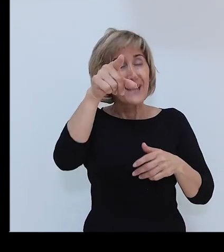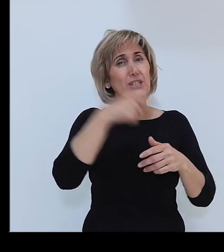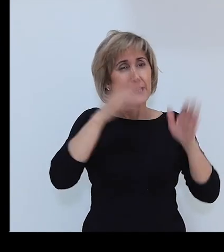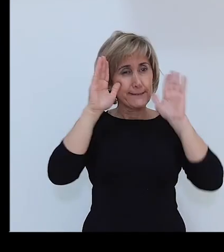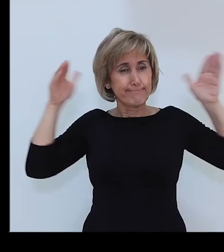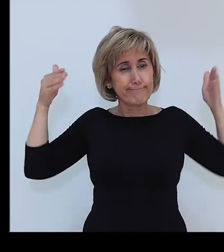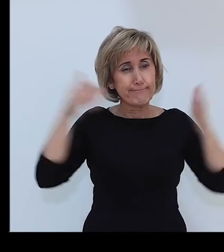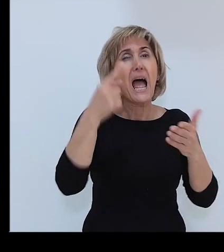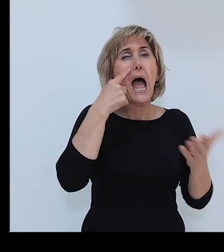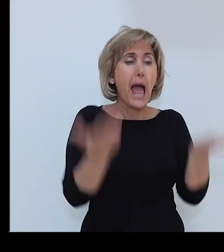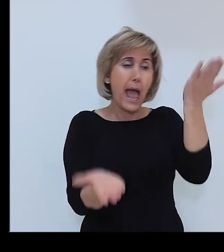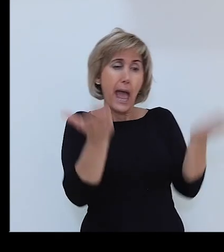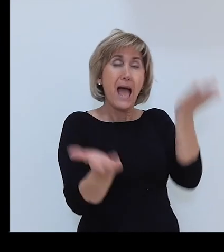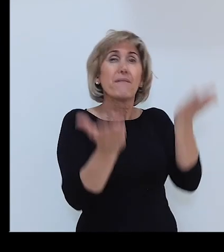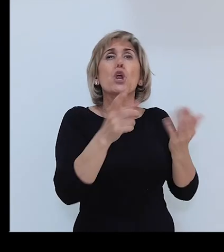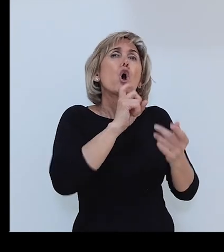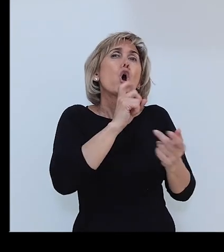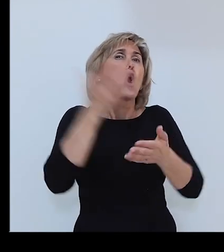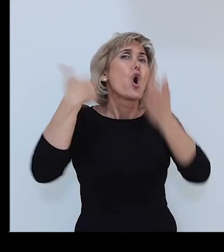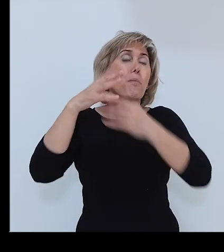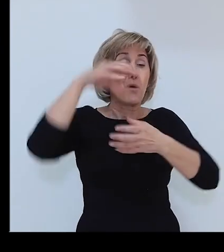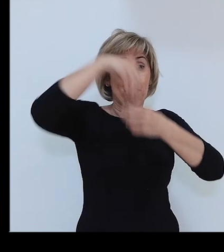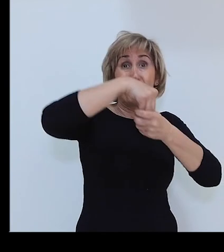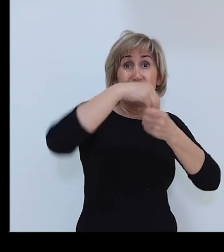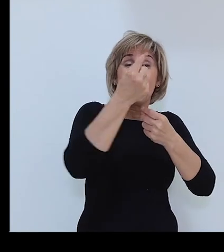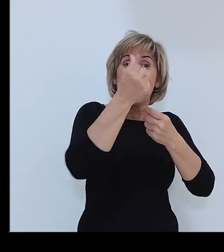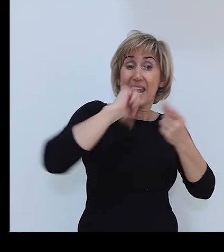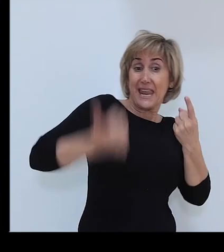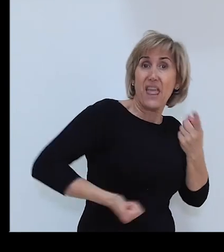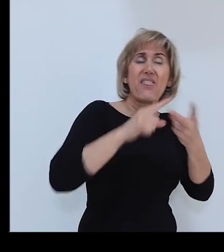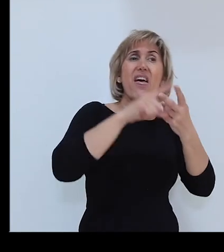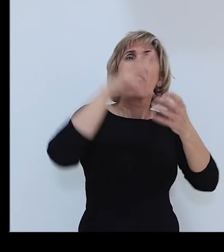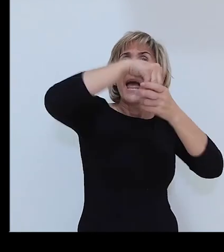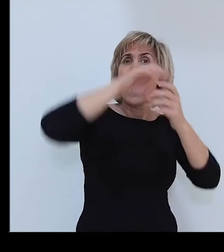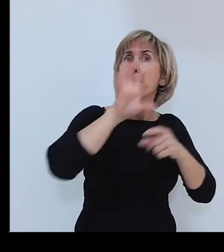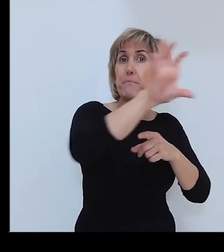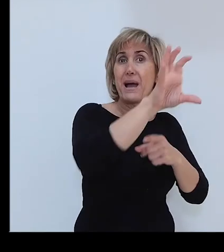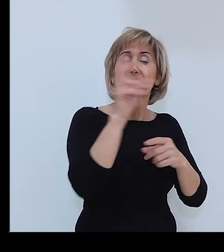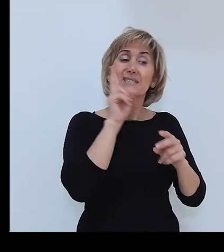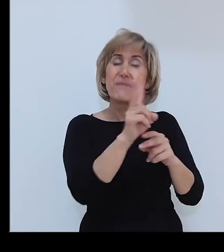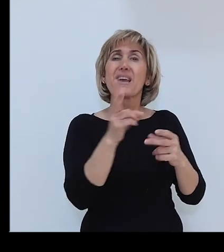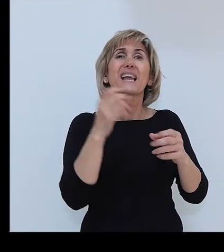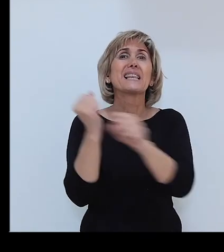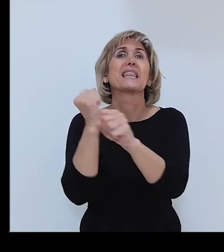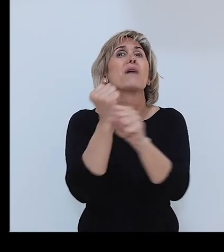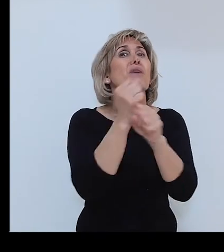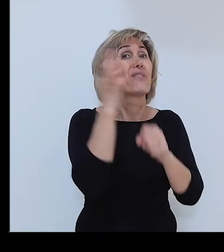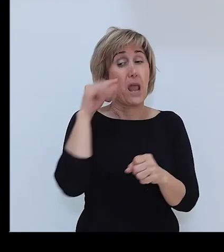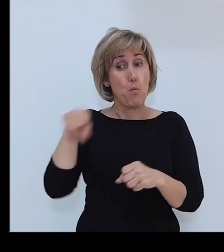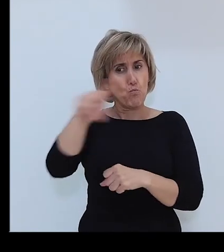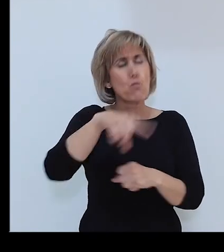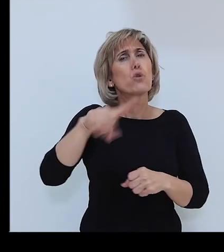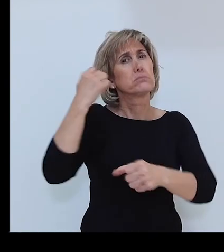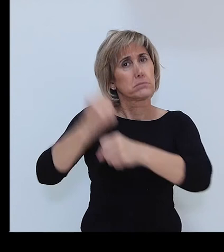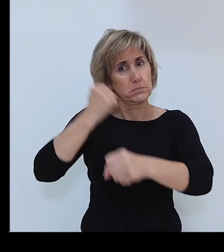pues, tenía una formación económica importante, por eso empezó a tratar de cuantificar cuál era la aportación al